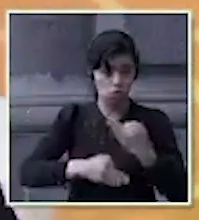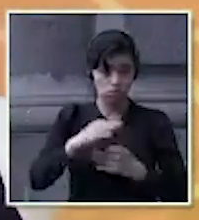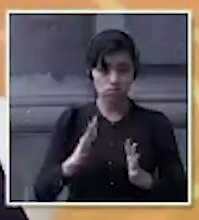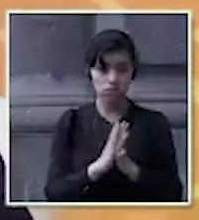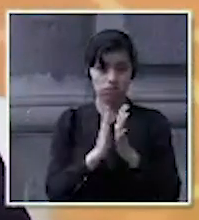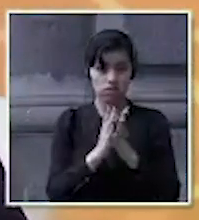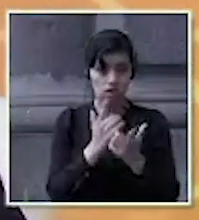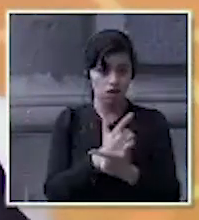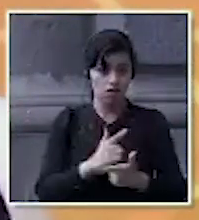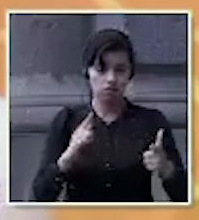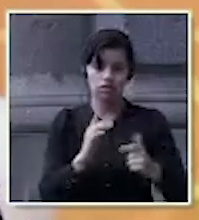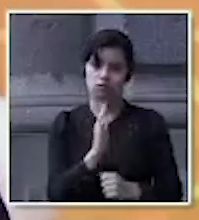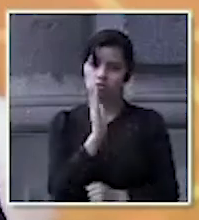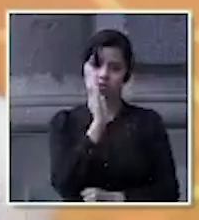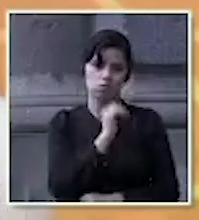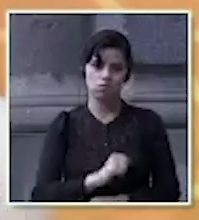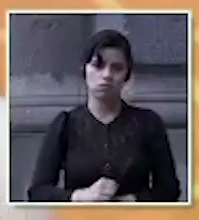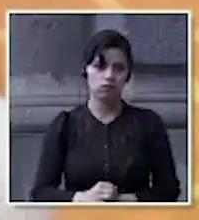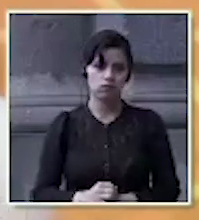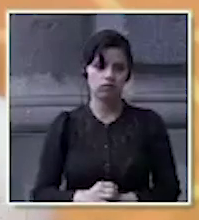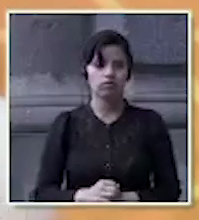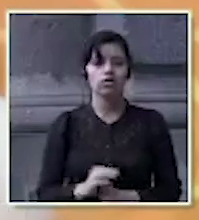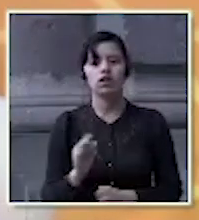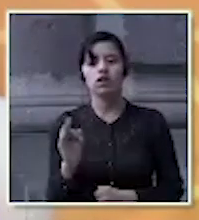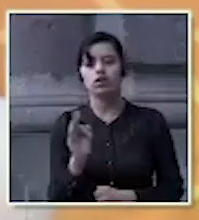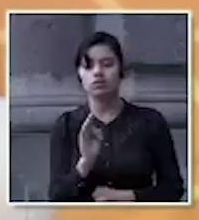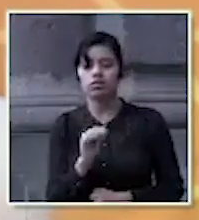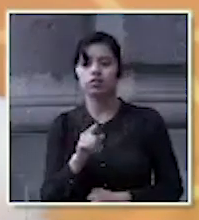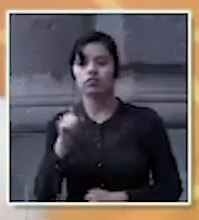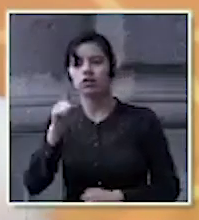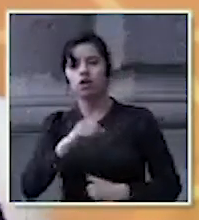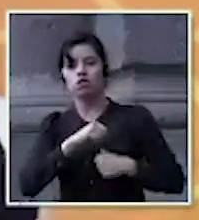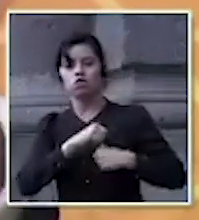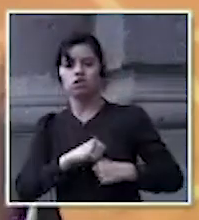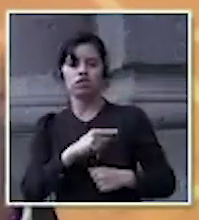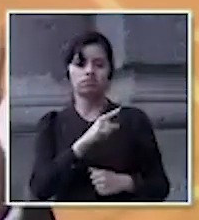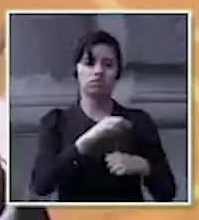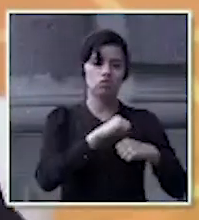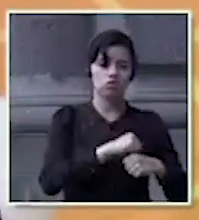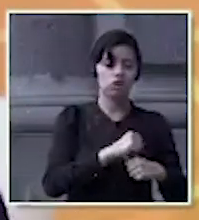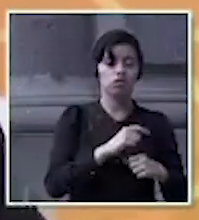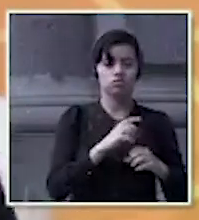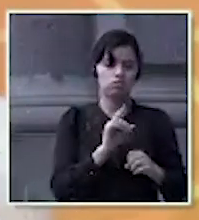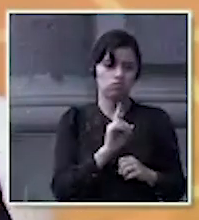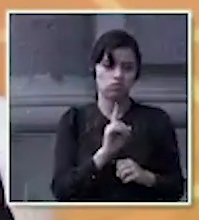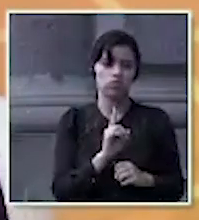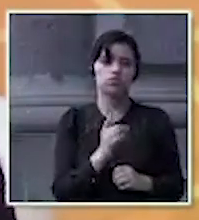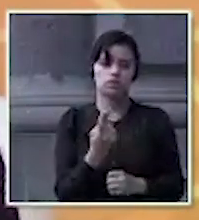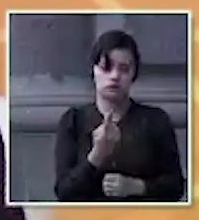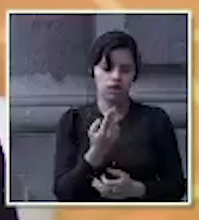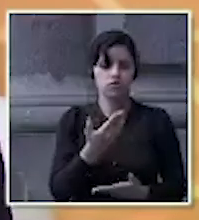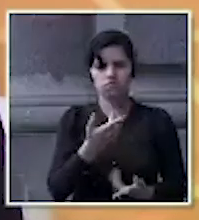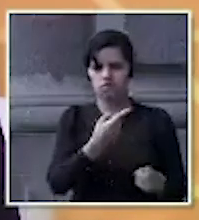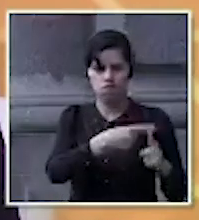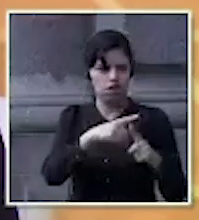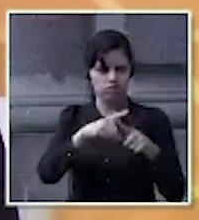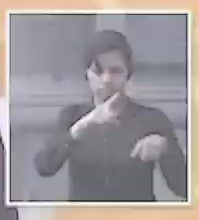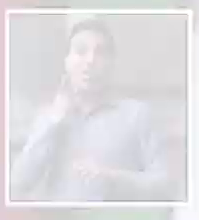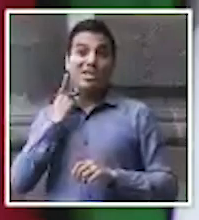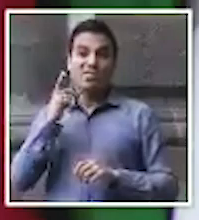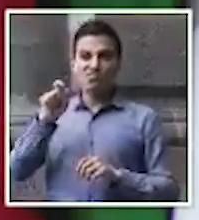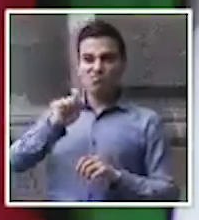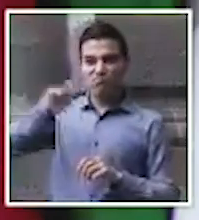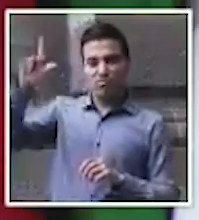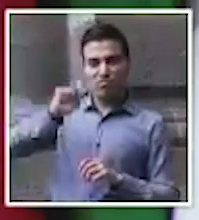una plataforma, perdónenme la expresión, de hombres blancos hablando con hombres blancos. Si no garantizamos que haya diversidad, entonces no tenemos un espacio realmente